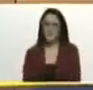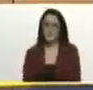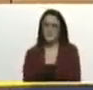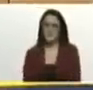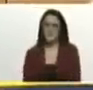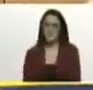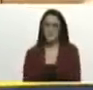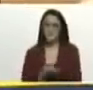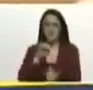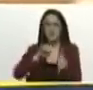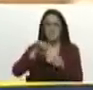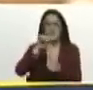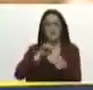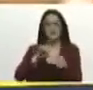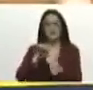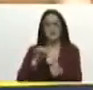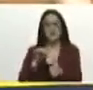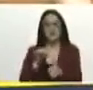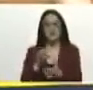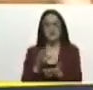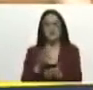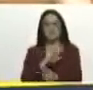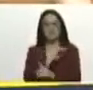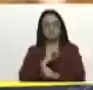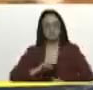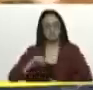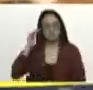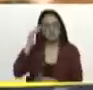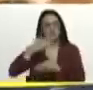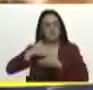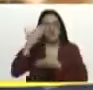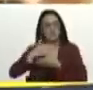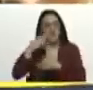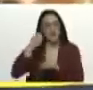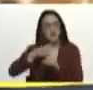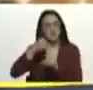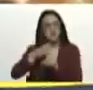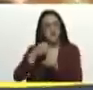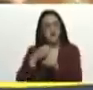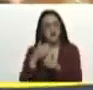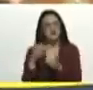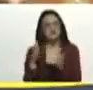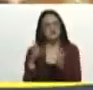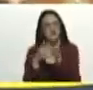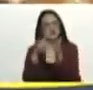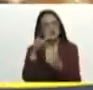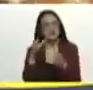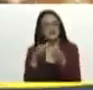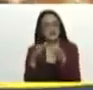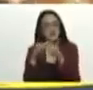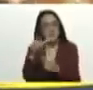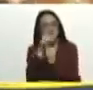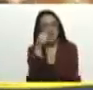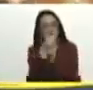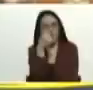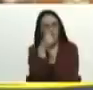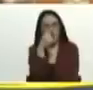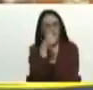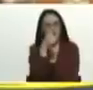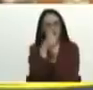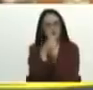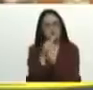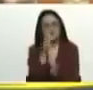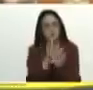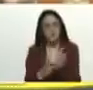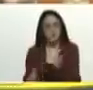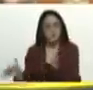con la cooperación entre nuestras fuerzas armadas en las fronteras para luchar contra el narcotráfico a lo largo de toda nuestra frontera.